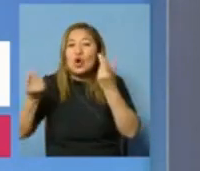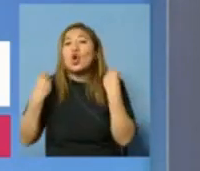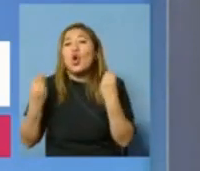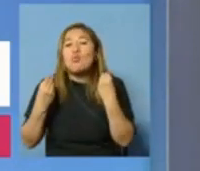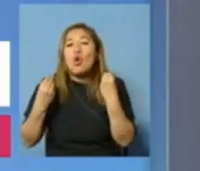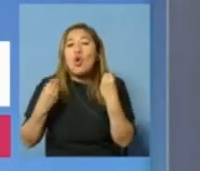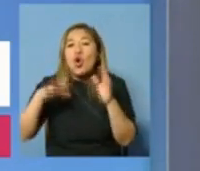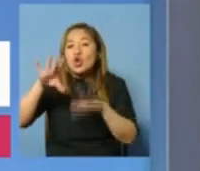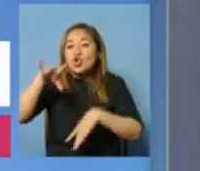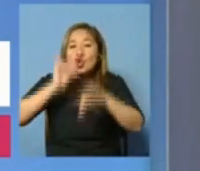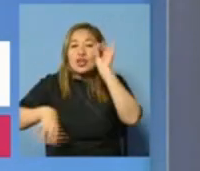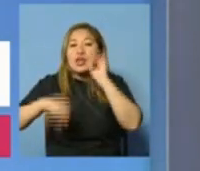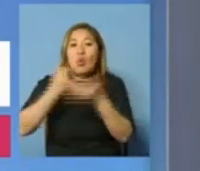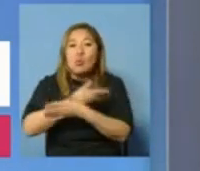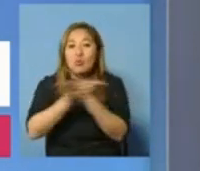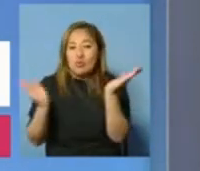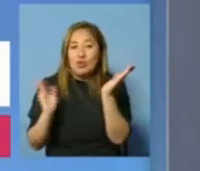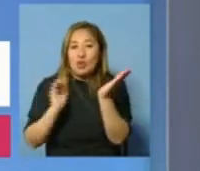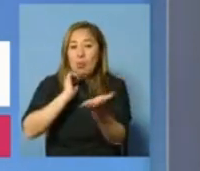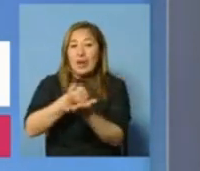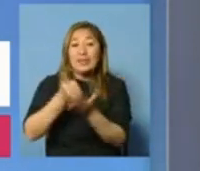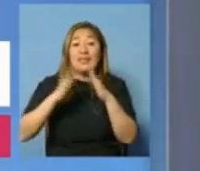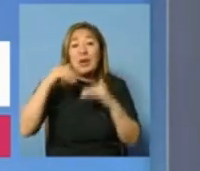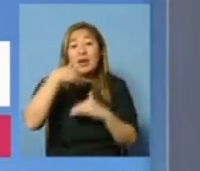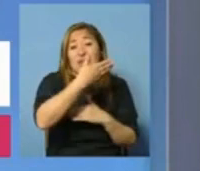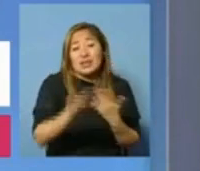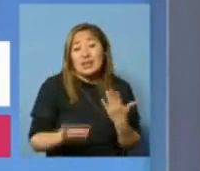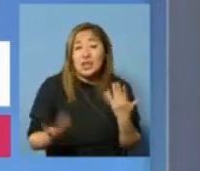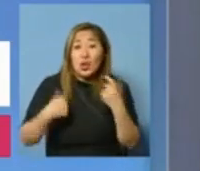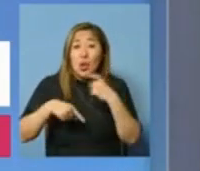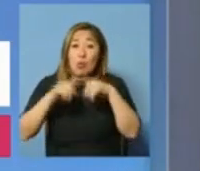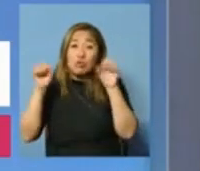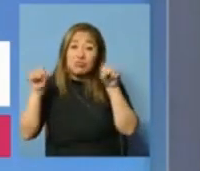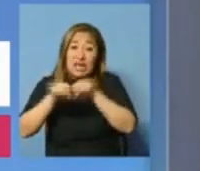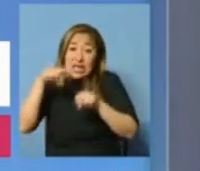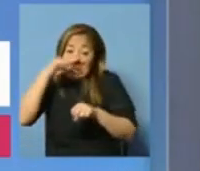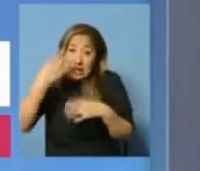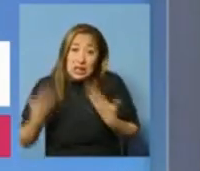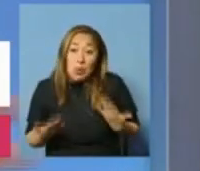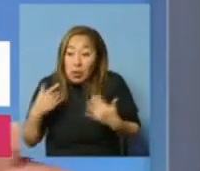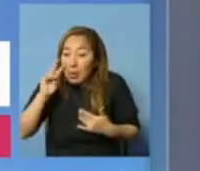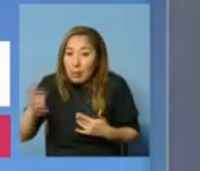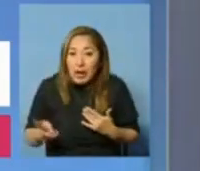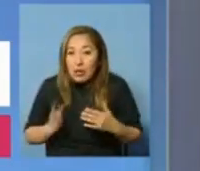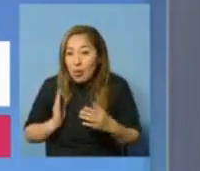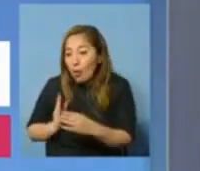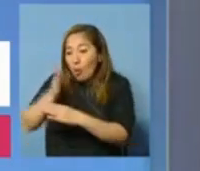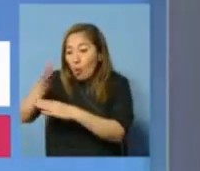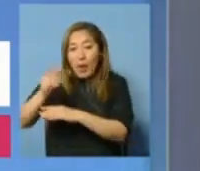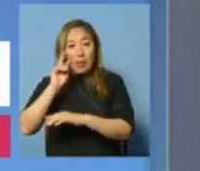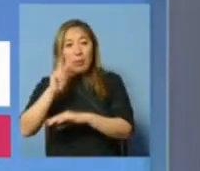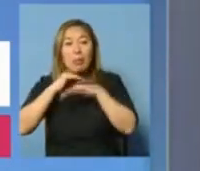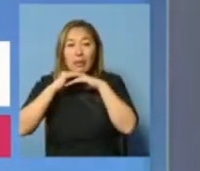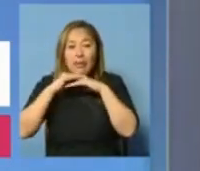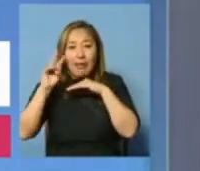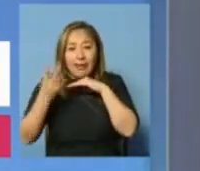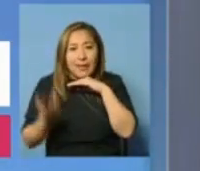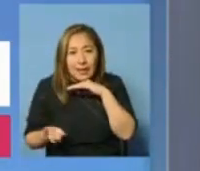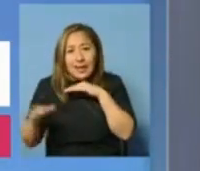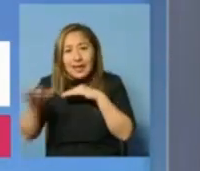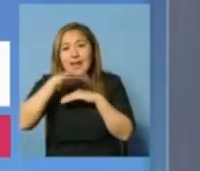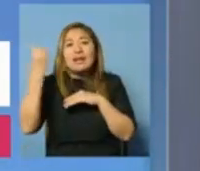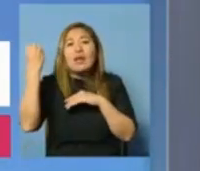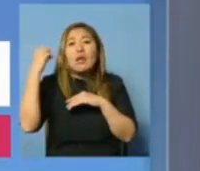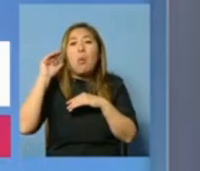sorteos públicos, en lo que participaba el vecino a través de un canal de televisión, podía ver el sorteo, lo hacía presencialmente en la sede del